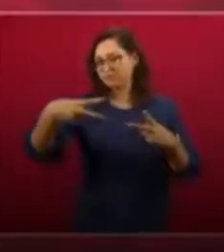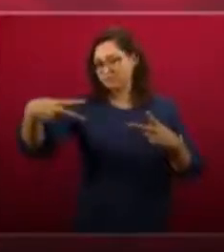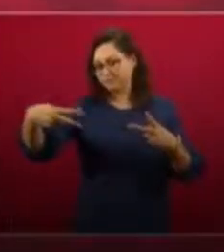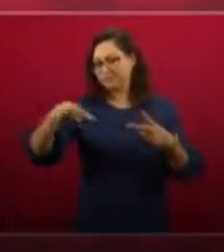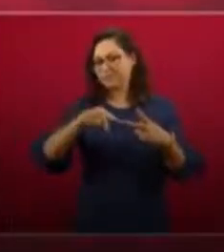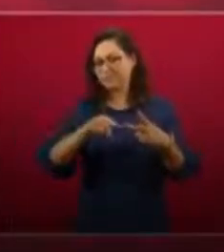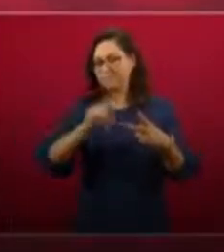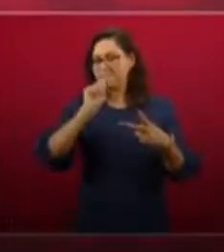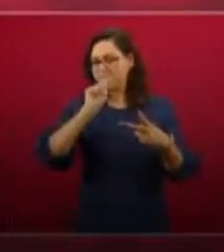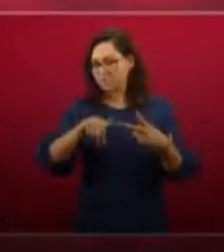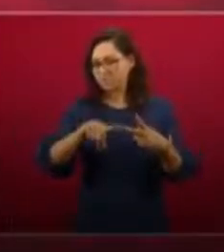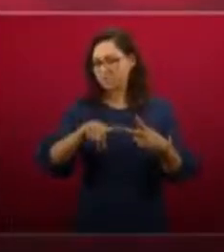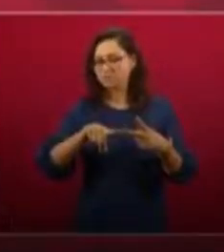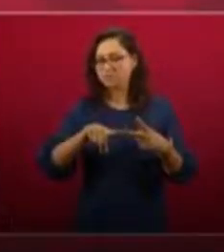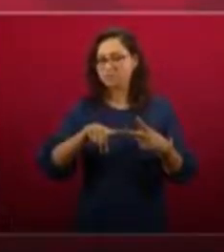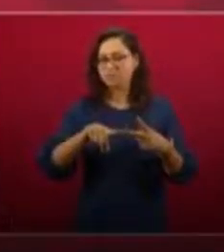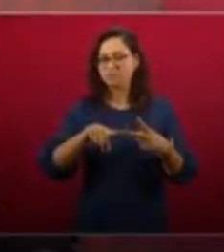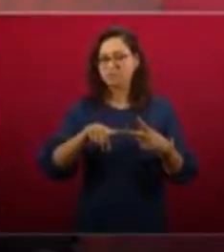no van a aumentar